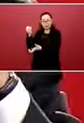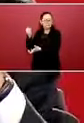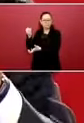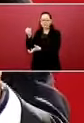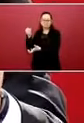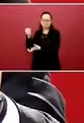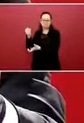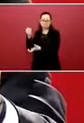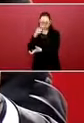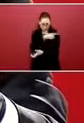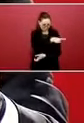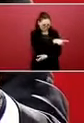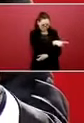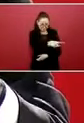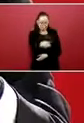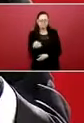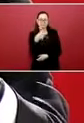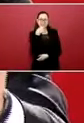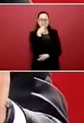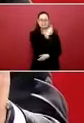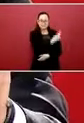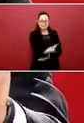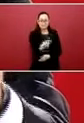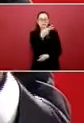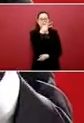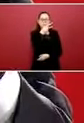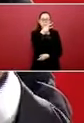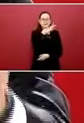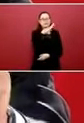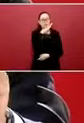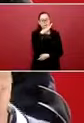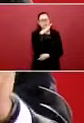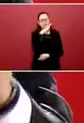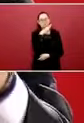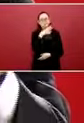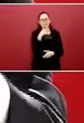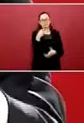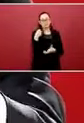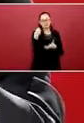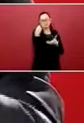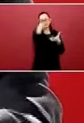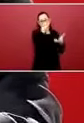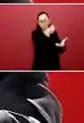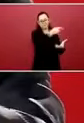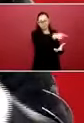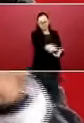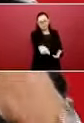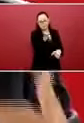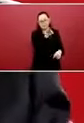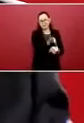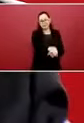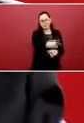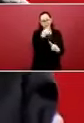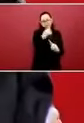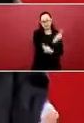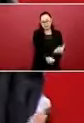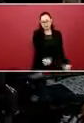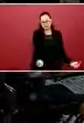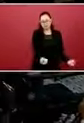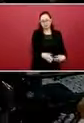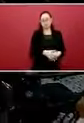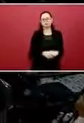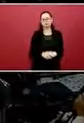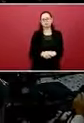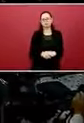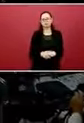sino directo a las niñas, a los niños, a través de sus padres, y que ellos, con